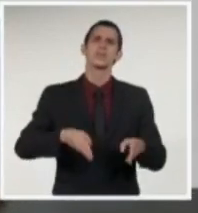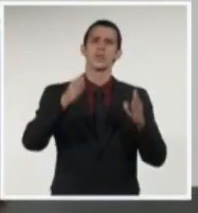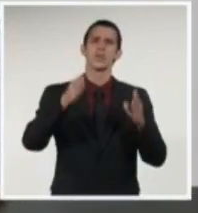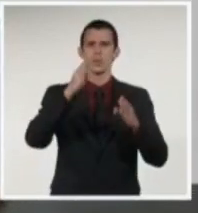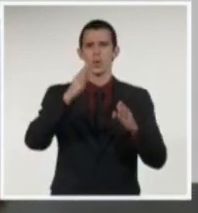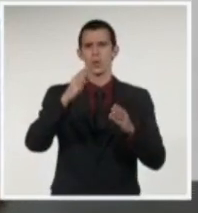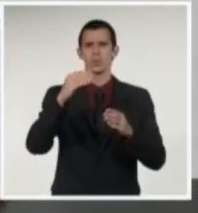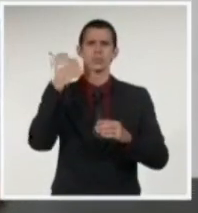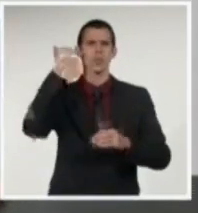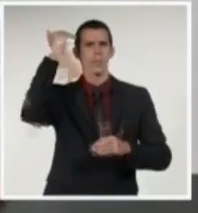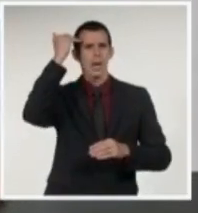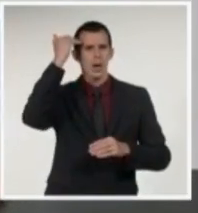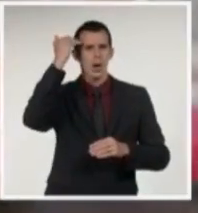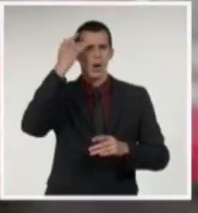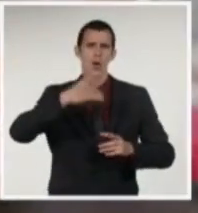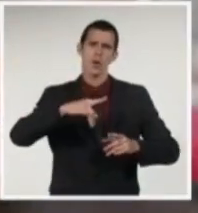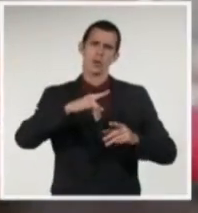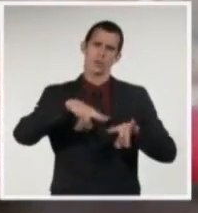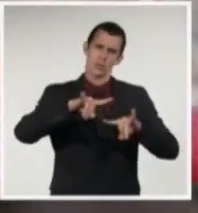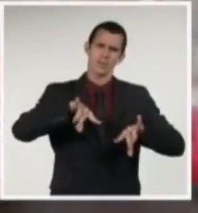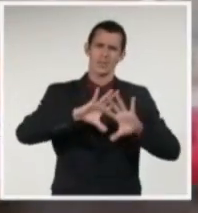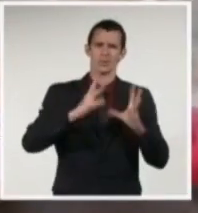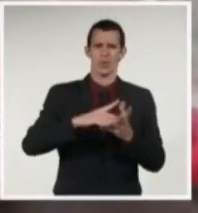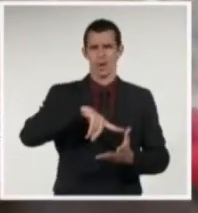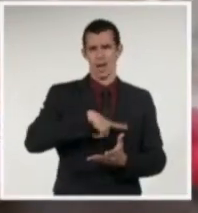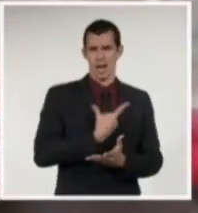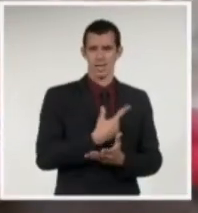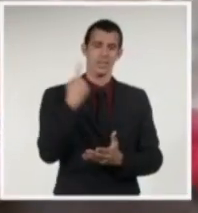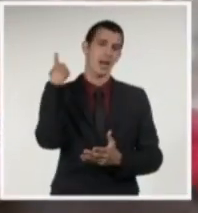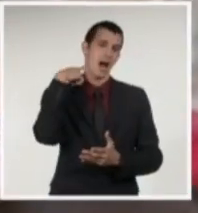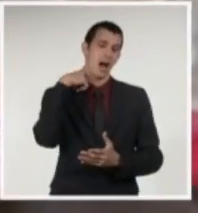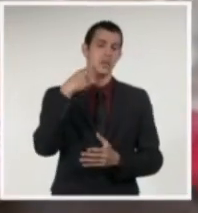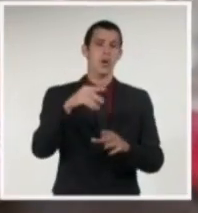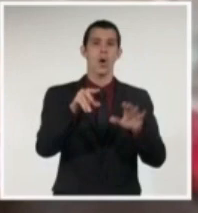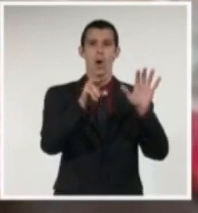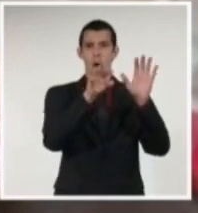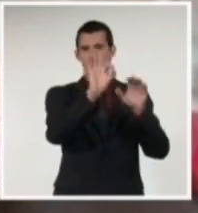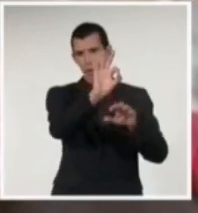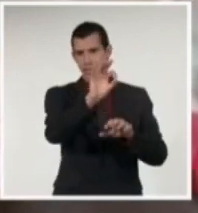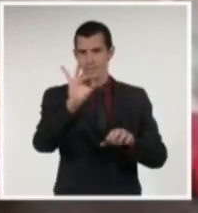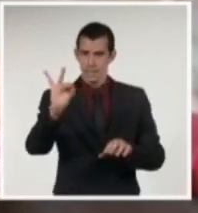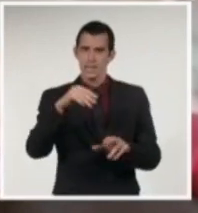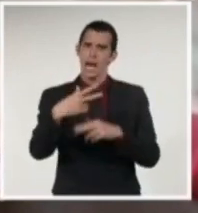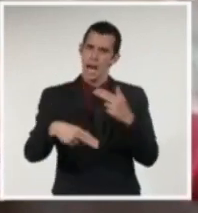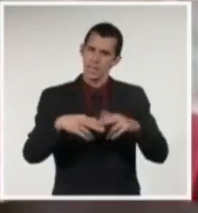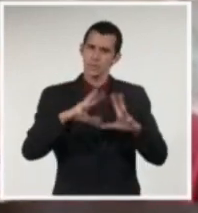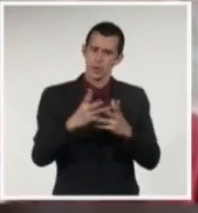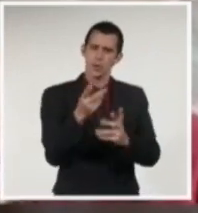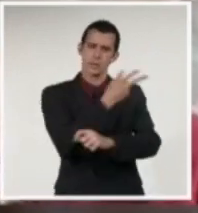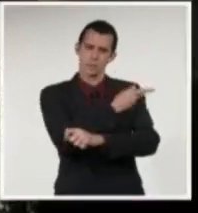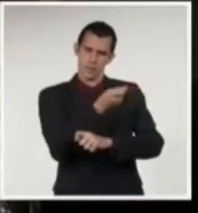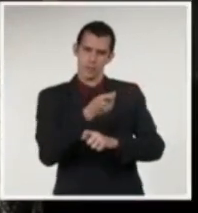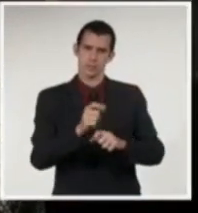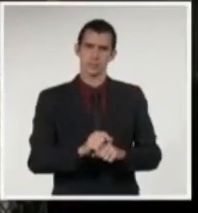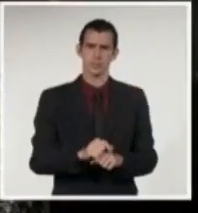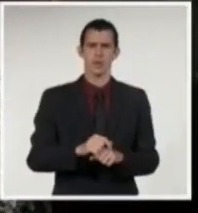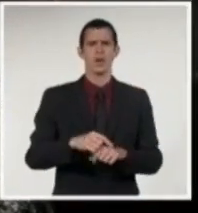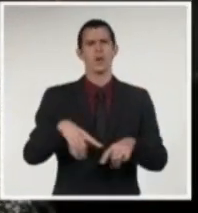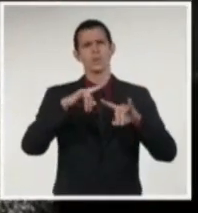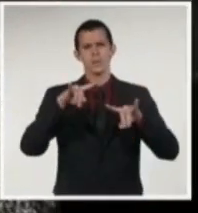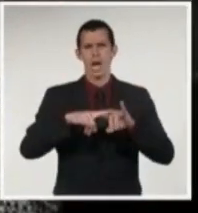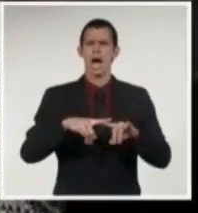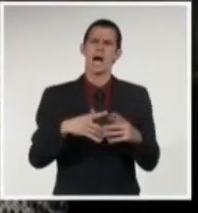Cuba desde el año 1987. Impartió docencia en importantes universidades de Estados Unidos, Brasil,